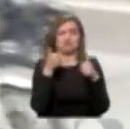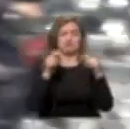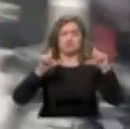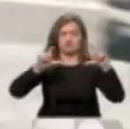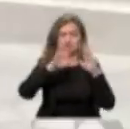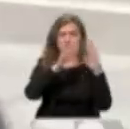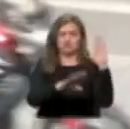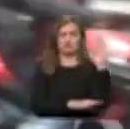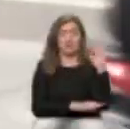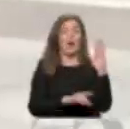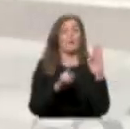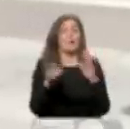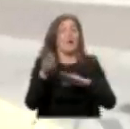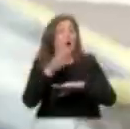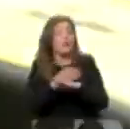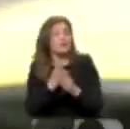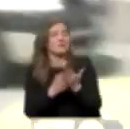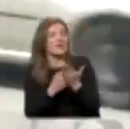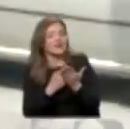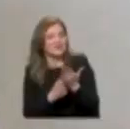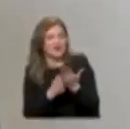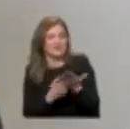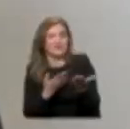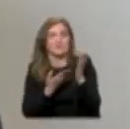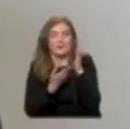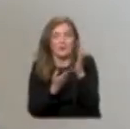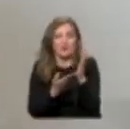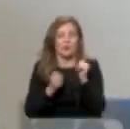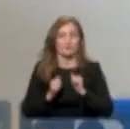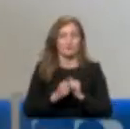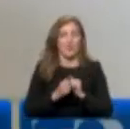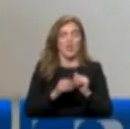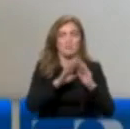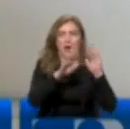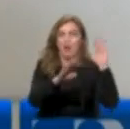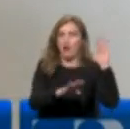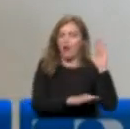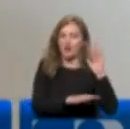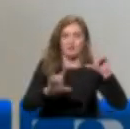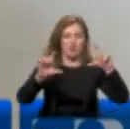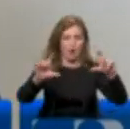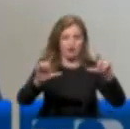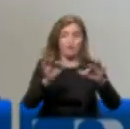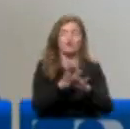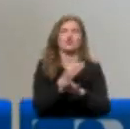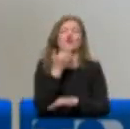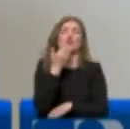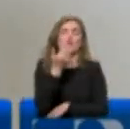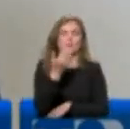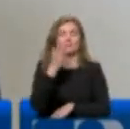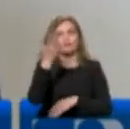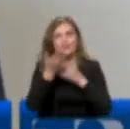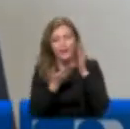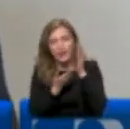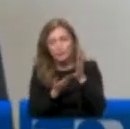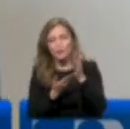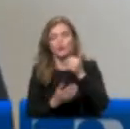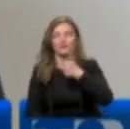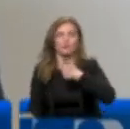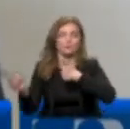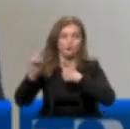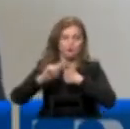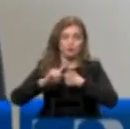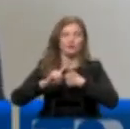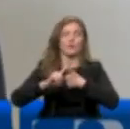y placa debe ser analizada en su contexto. La prolongación del pico y placa anunciada por el alcalde funcionaría siempre y cuando se tomen